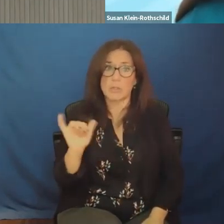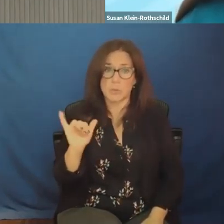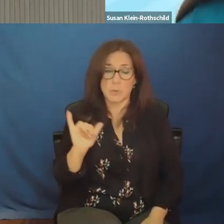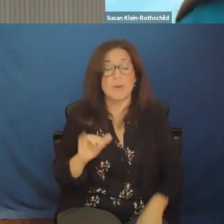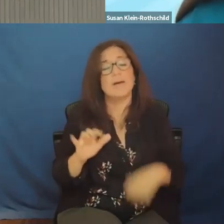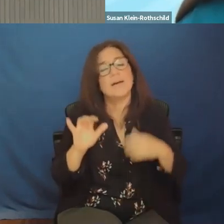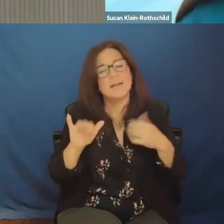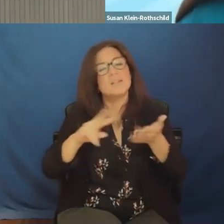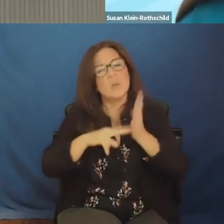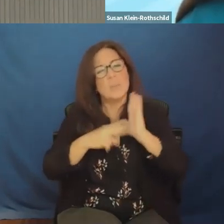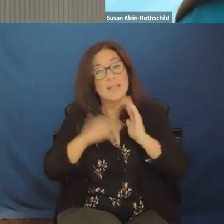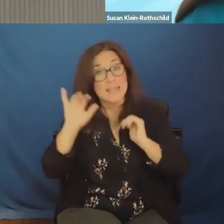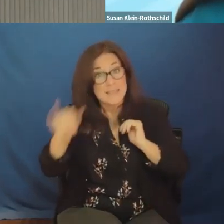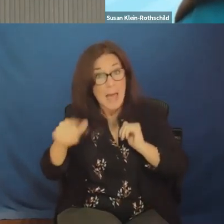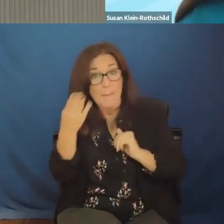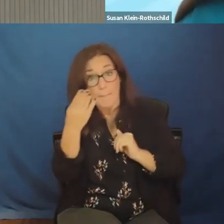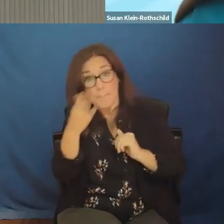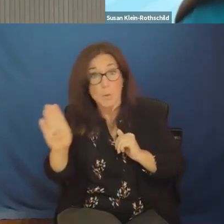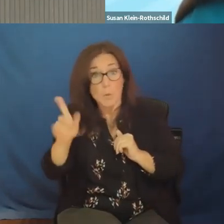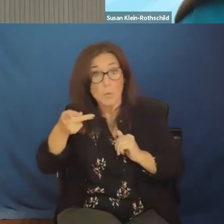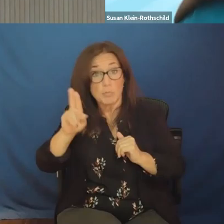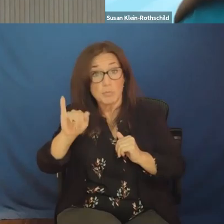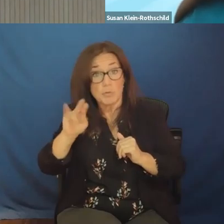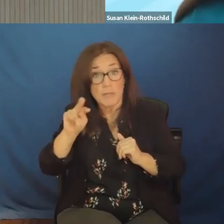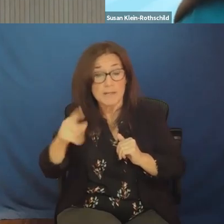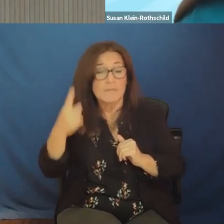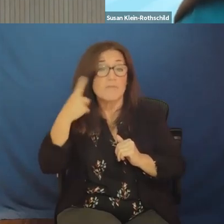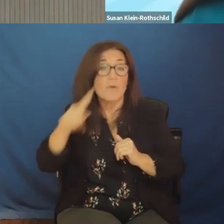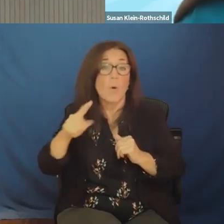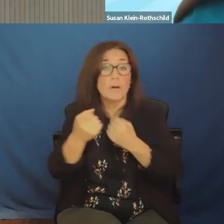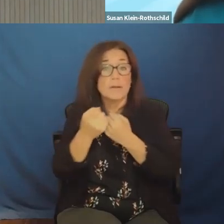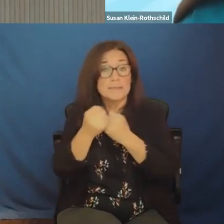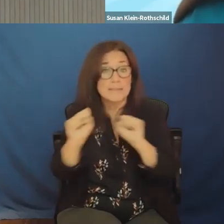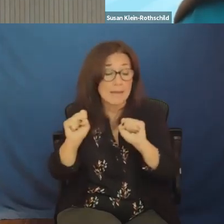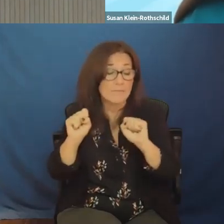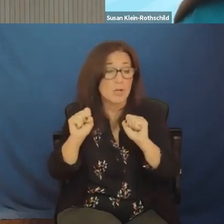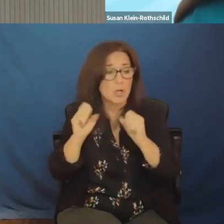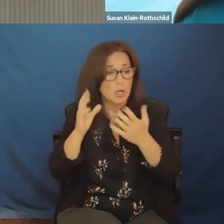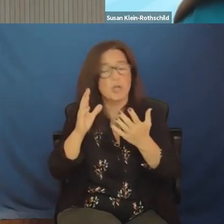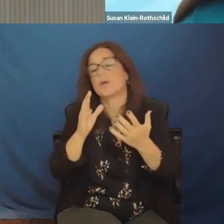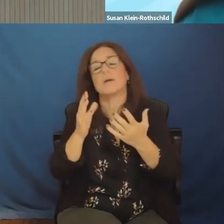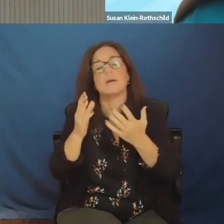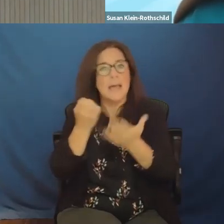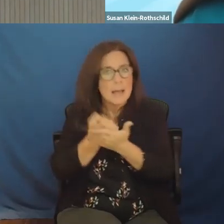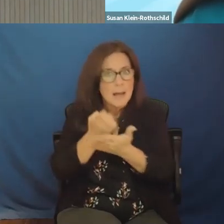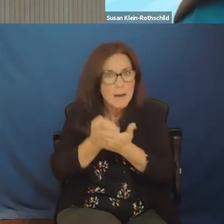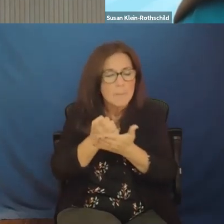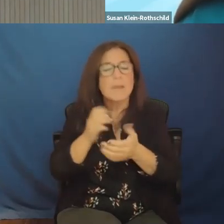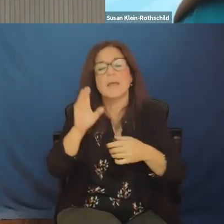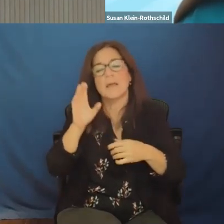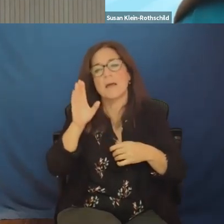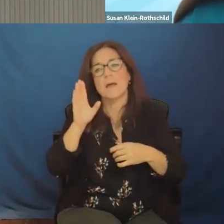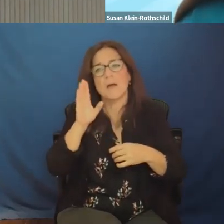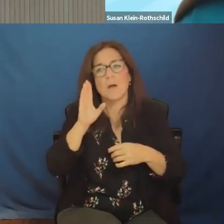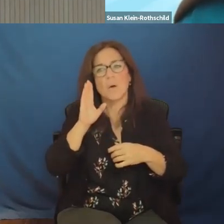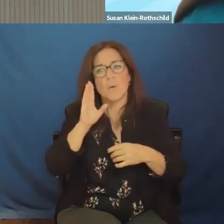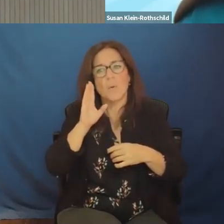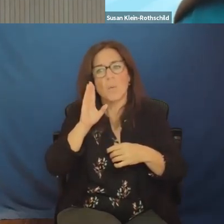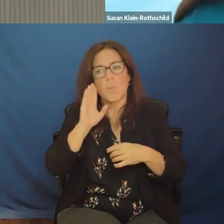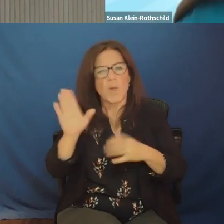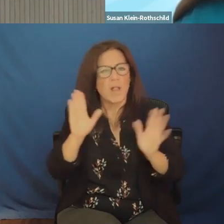para una economía más segura va a permanecer o puede que ya no exista más pero las pautas van a